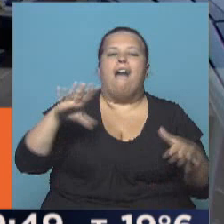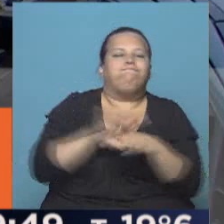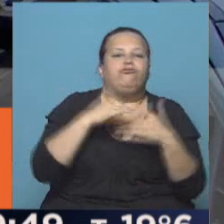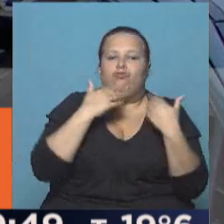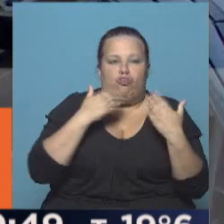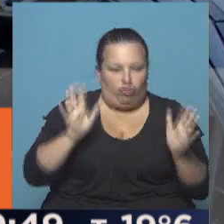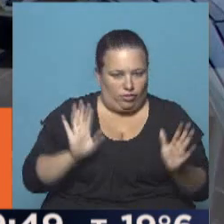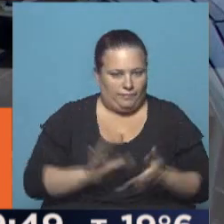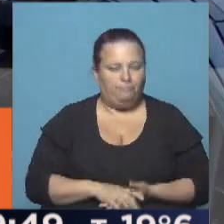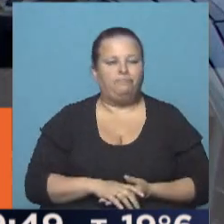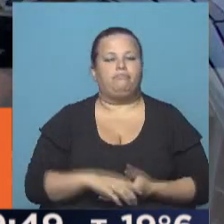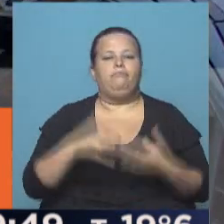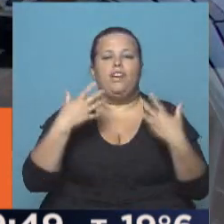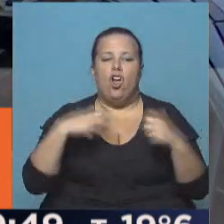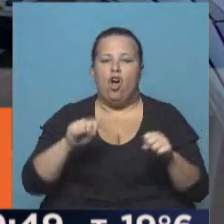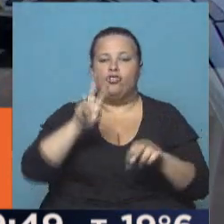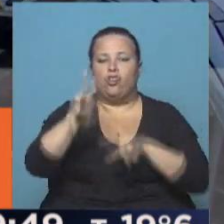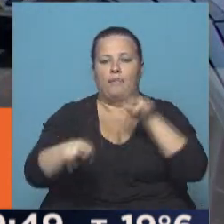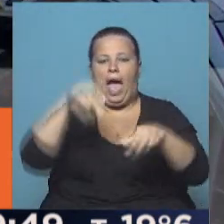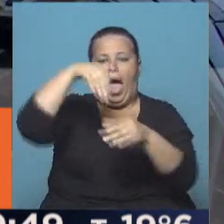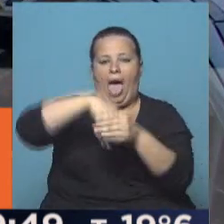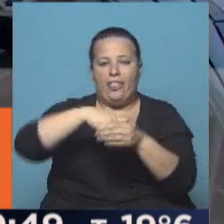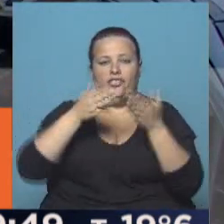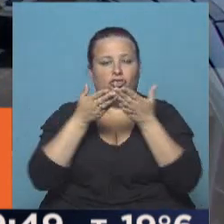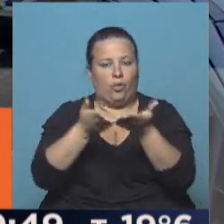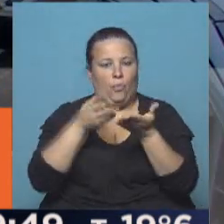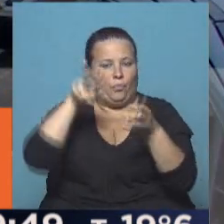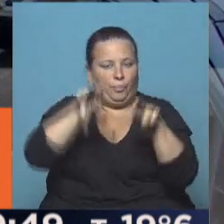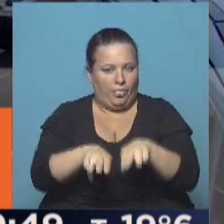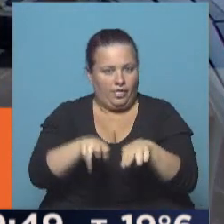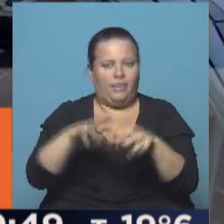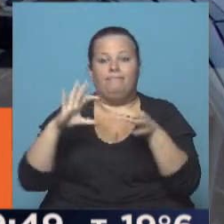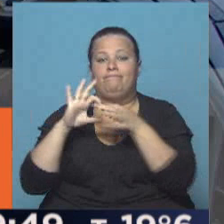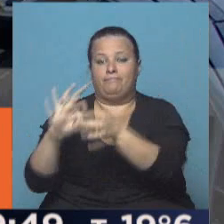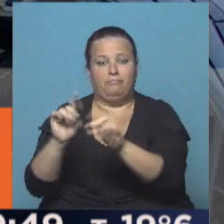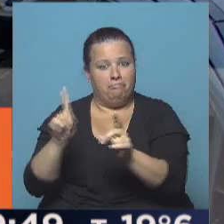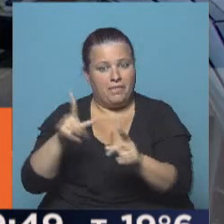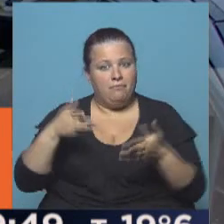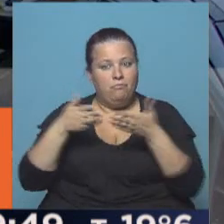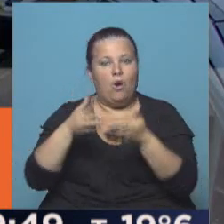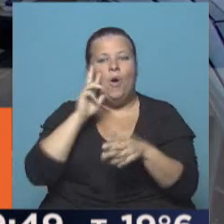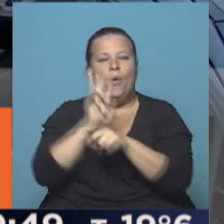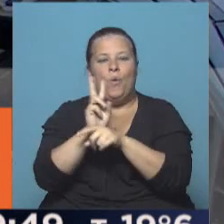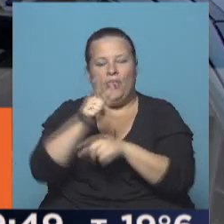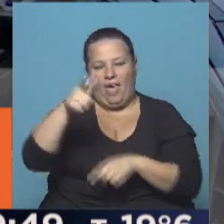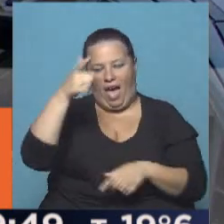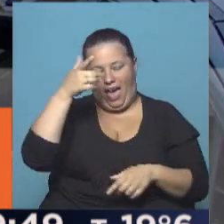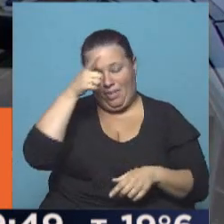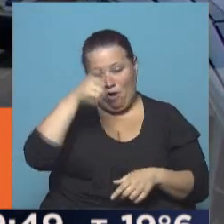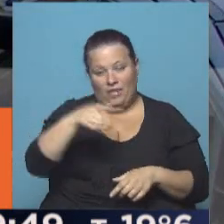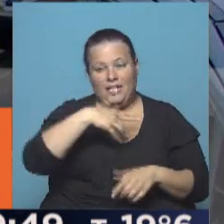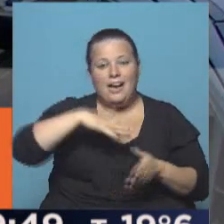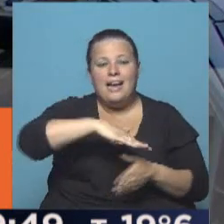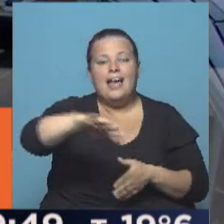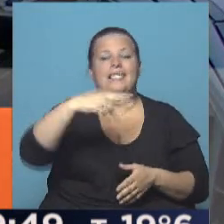sabemos. Aparecieron tendidos en el interior de este yate que está amarrado aquí en este puesto de vigilancia del Gran Canal de